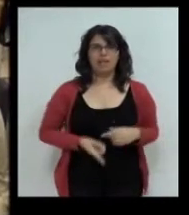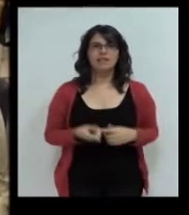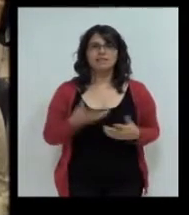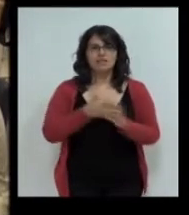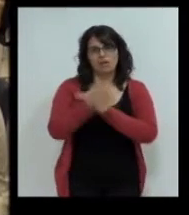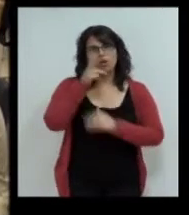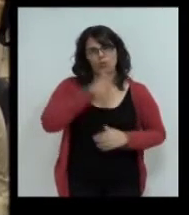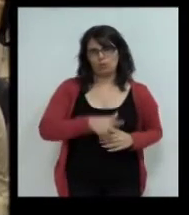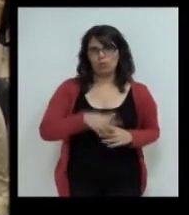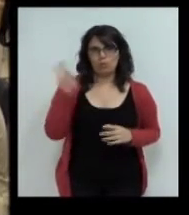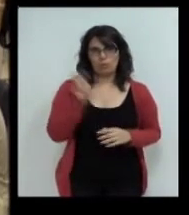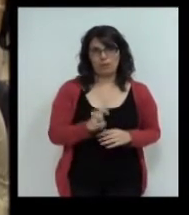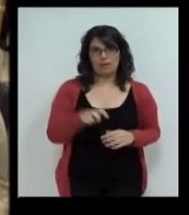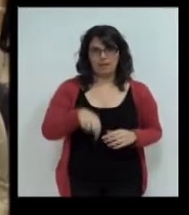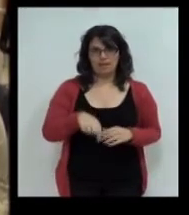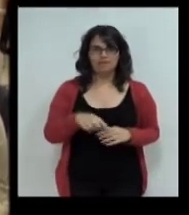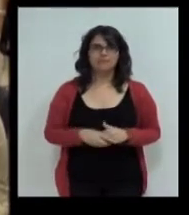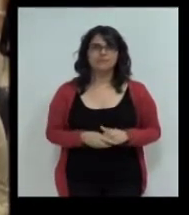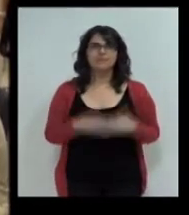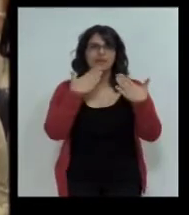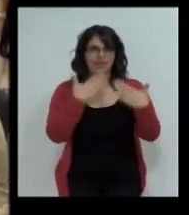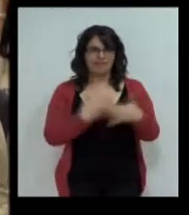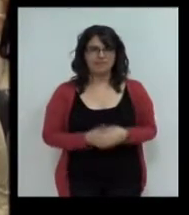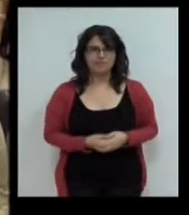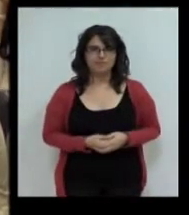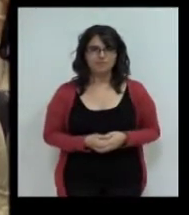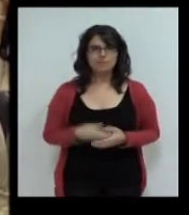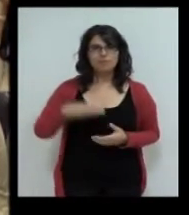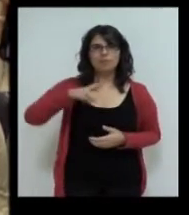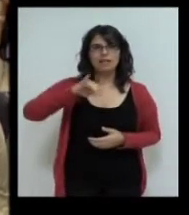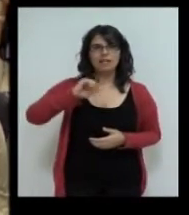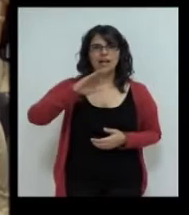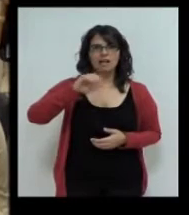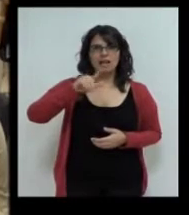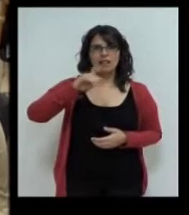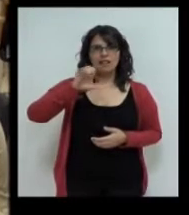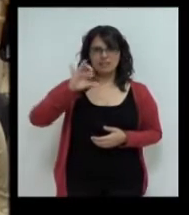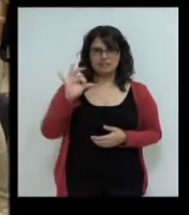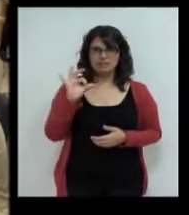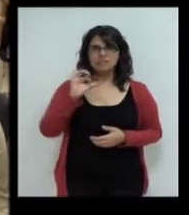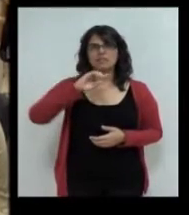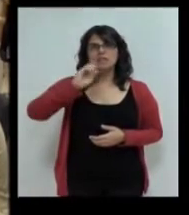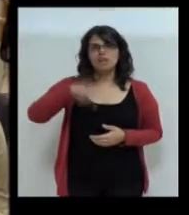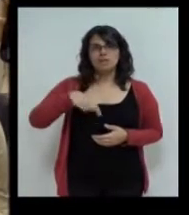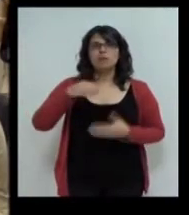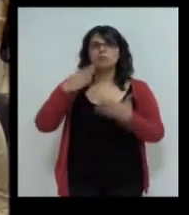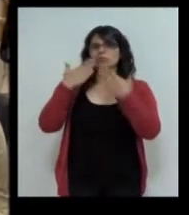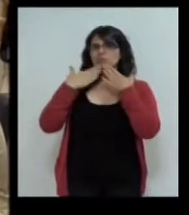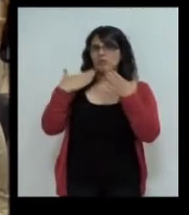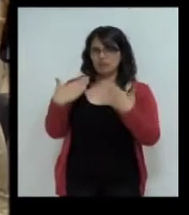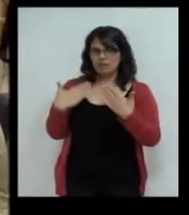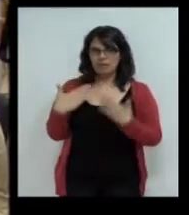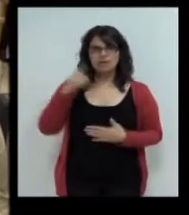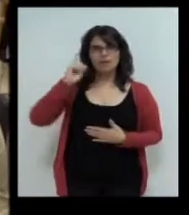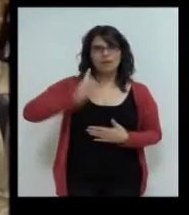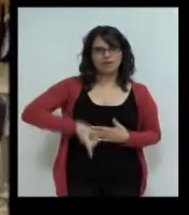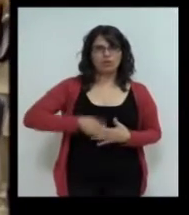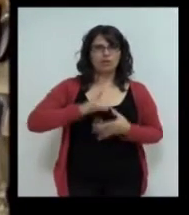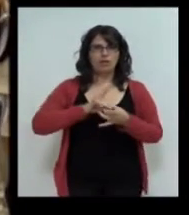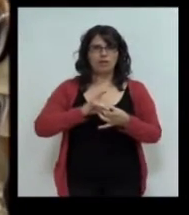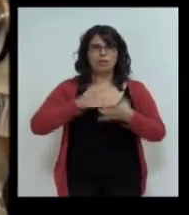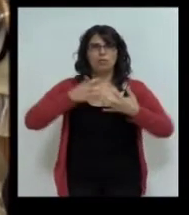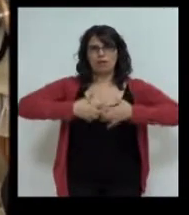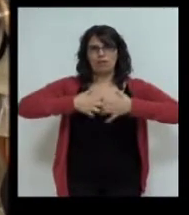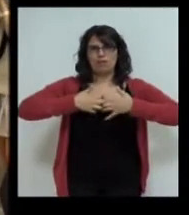lujo que estés aquí en esta mesa. Muchas gracias. María Caldés, también Molado, muchas gracias, directora de operaciones